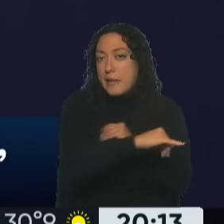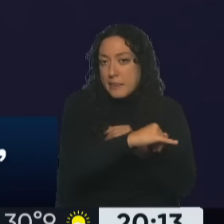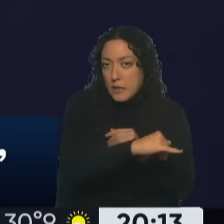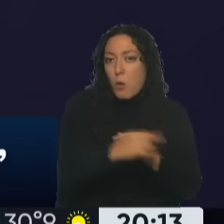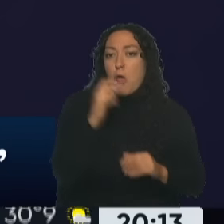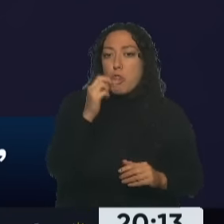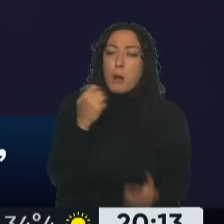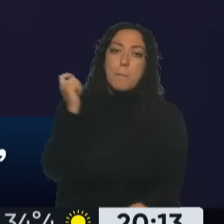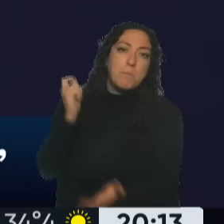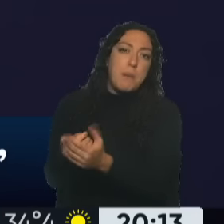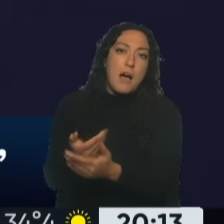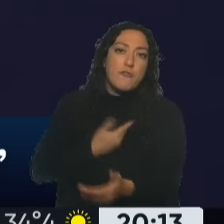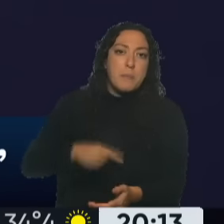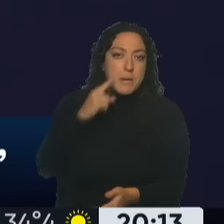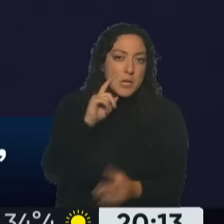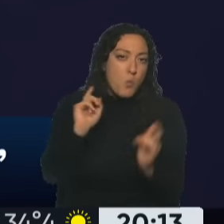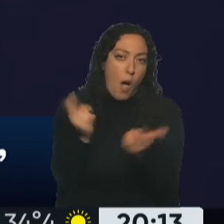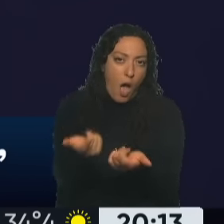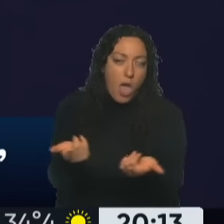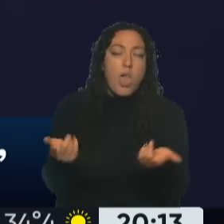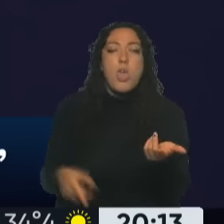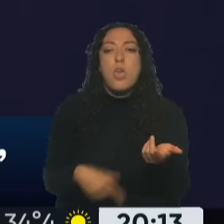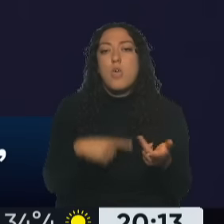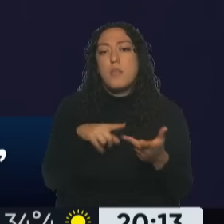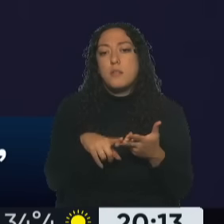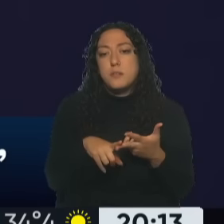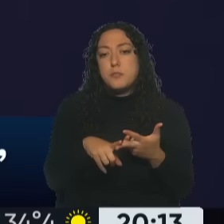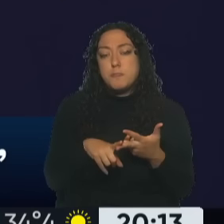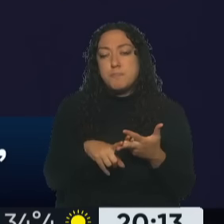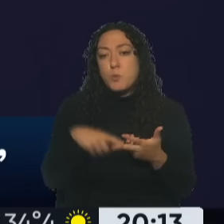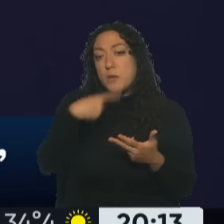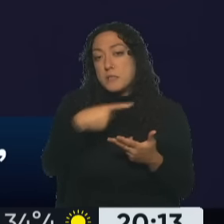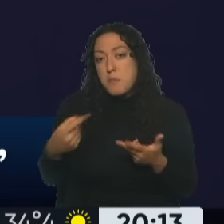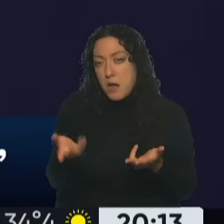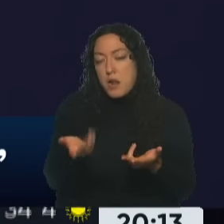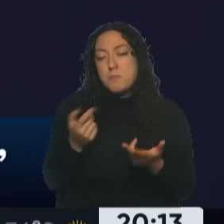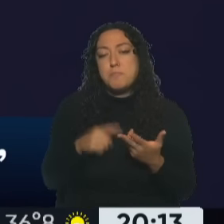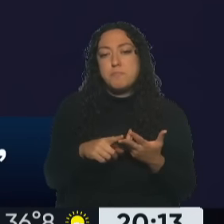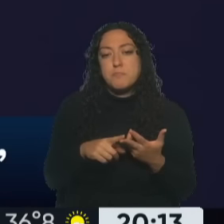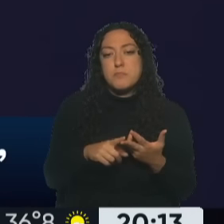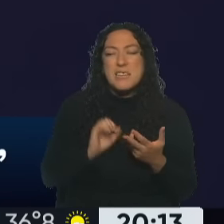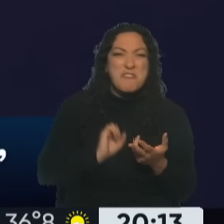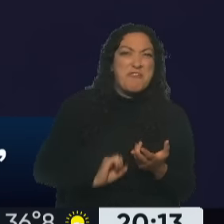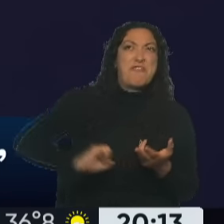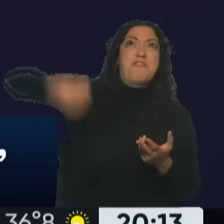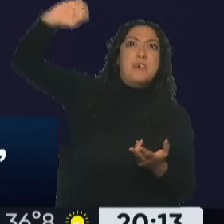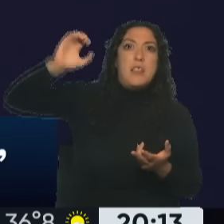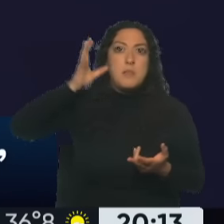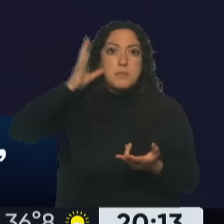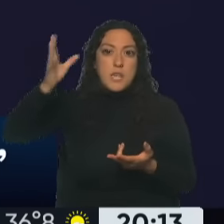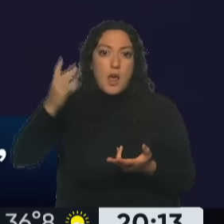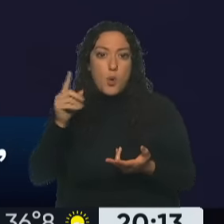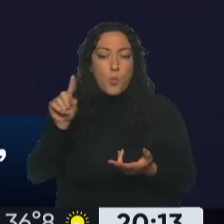hacer un pago al fondo monetario la semana siguiente prácticamente en en hiperinflación con una inflación de 1 y5